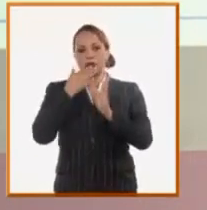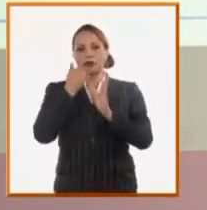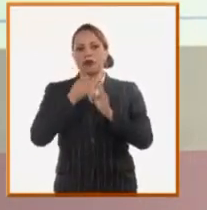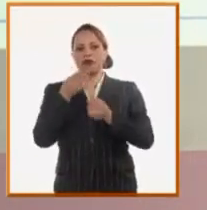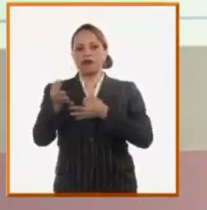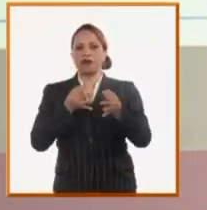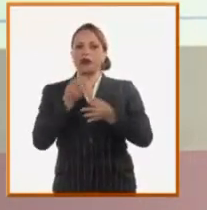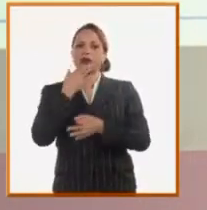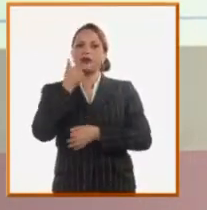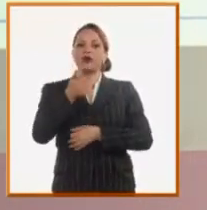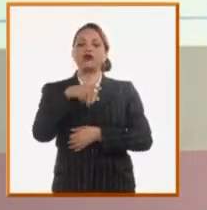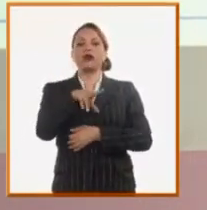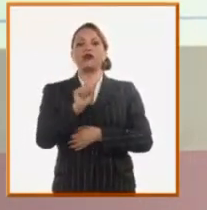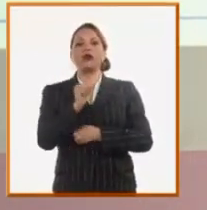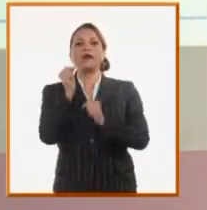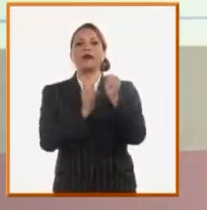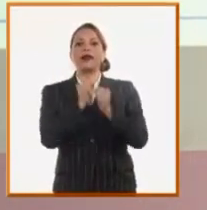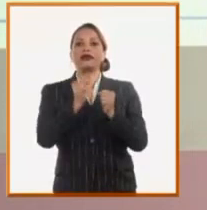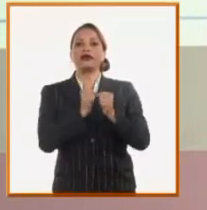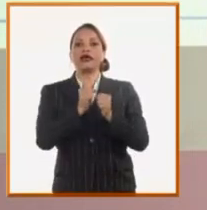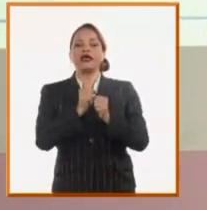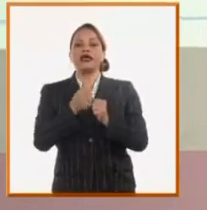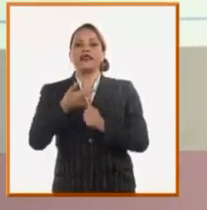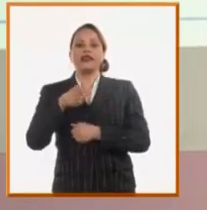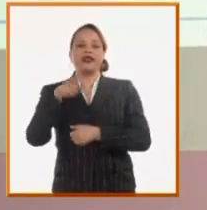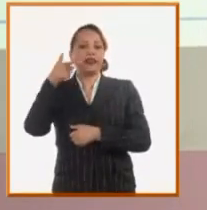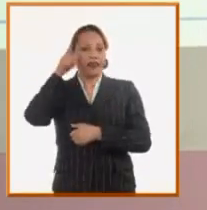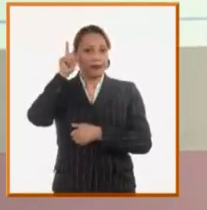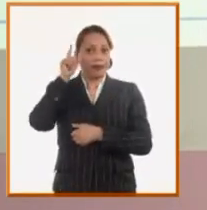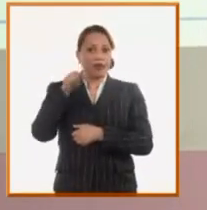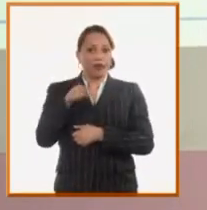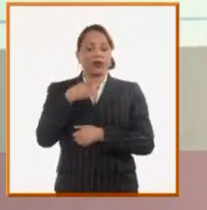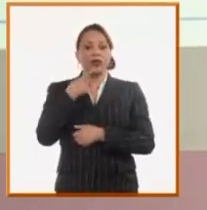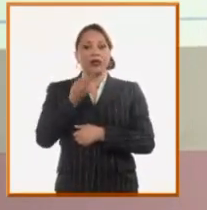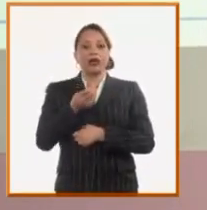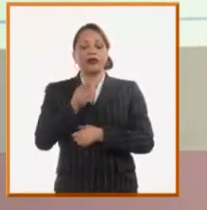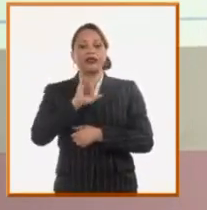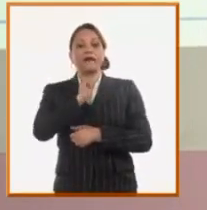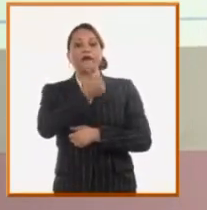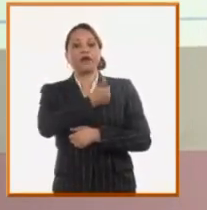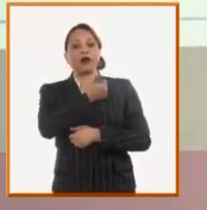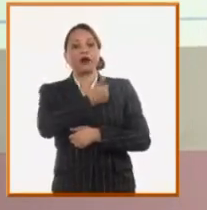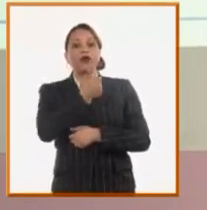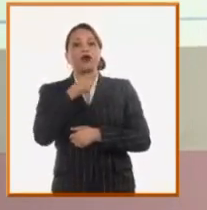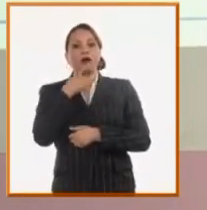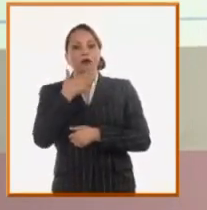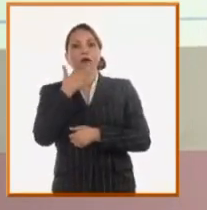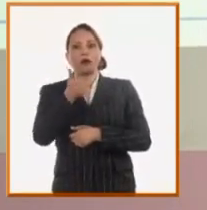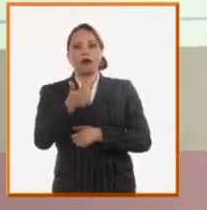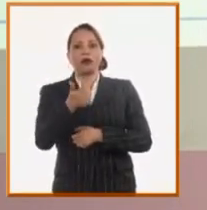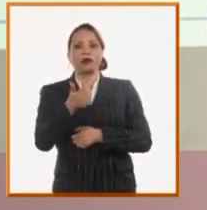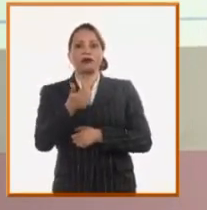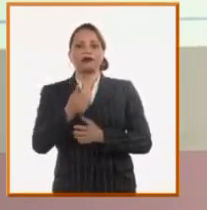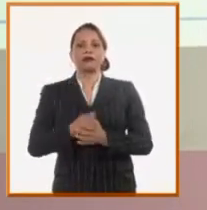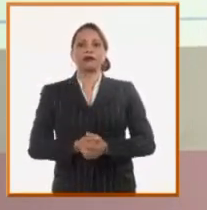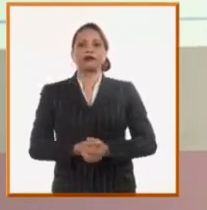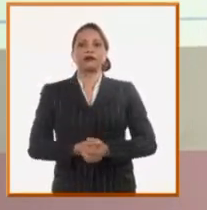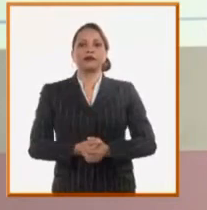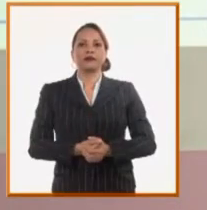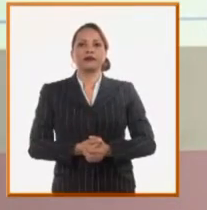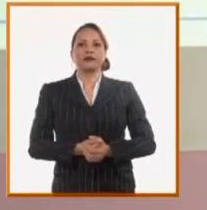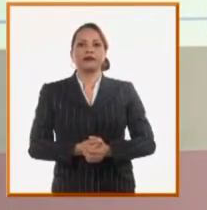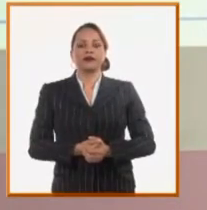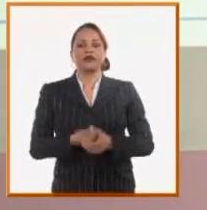nacional. Hay una nueva planta de vacunas porcinas que estamos concluyendo con una capacidad de 300 millones de dosis al año. Y también está